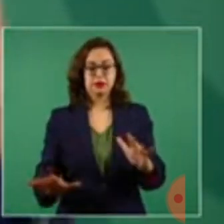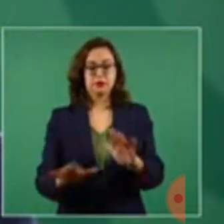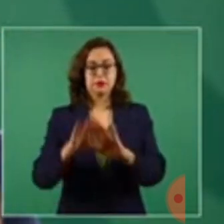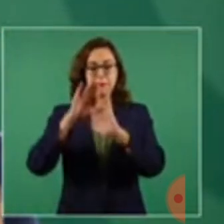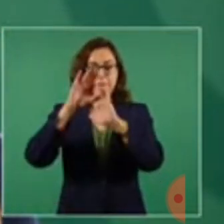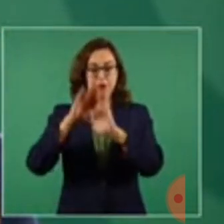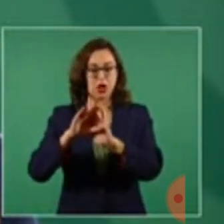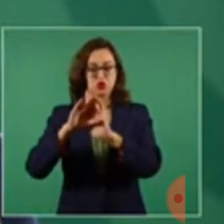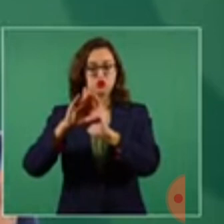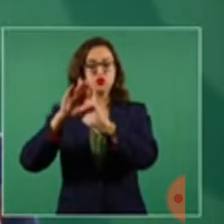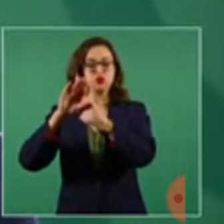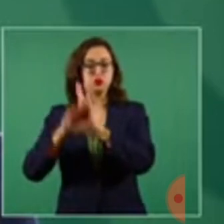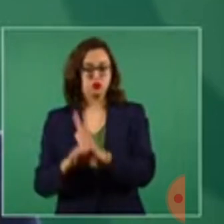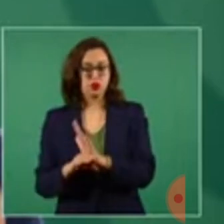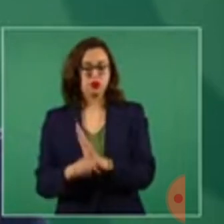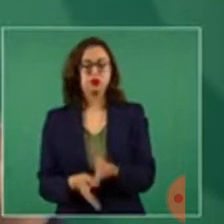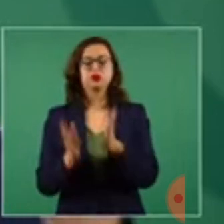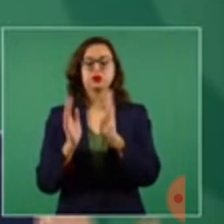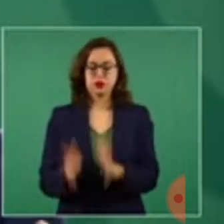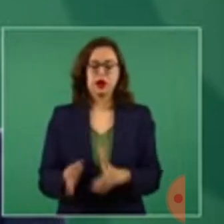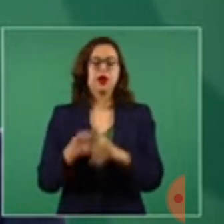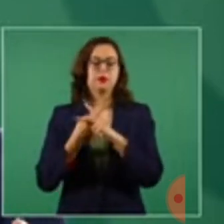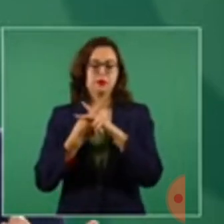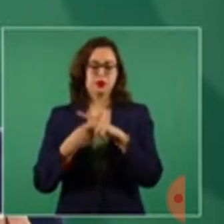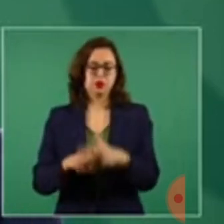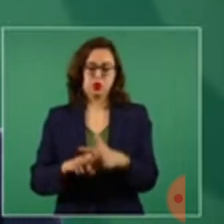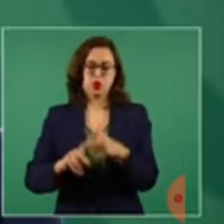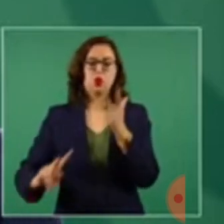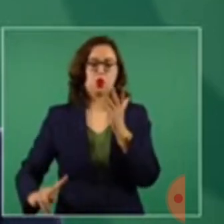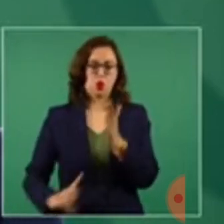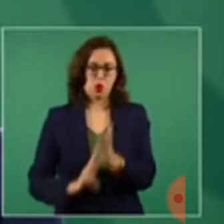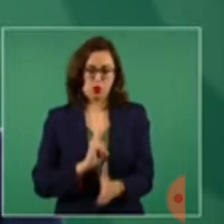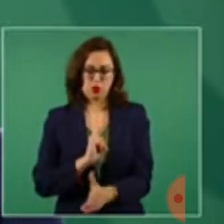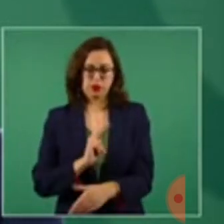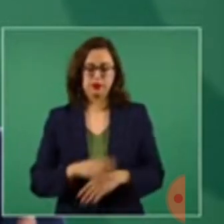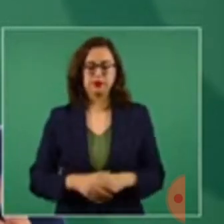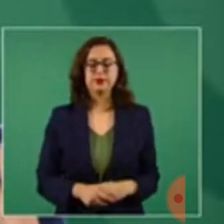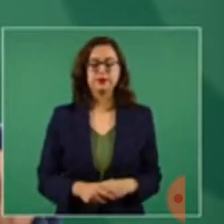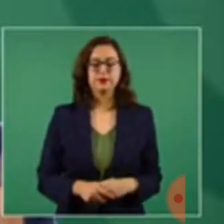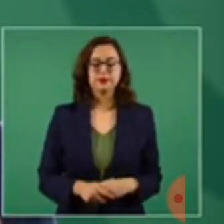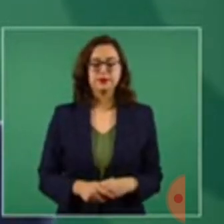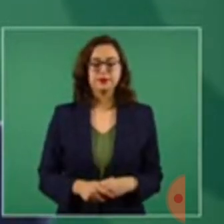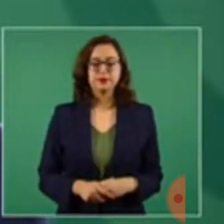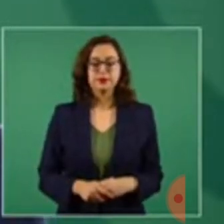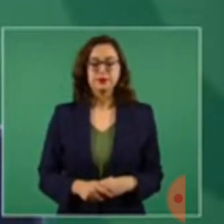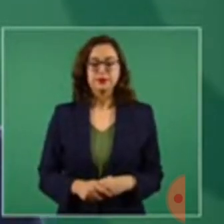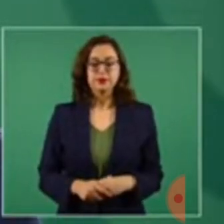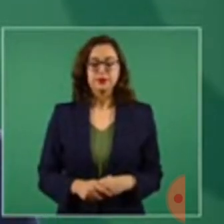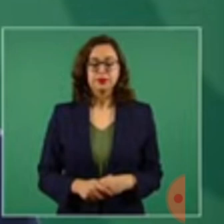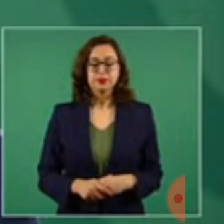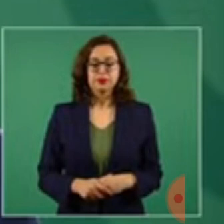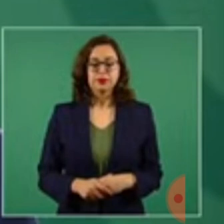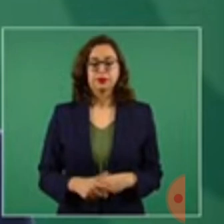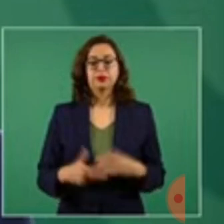con una reducción de casos comparado con la semana inmediata previa. Cuando ya esta tendencia se establezca, lo